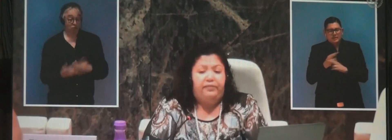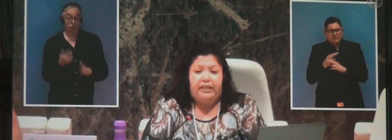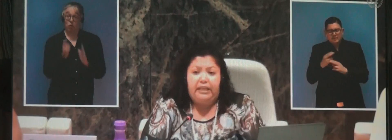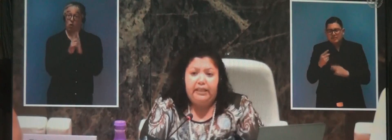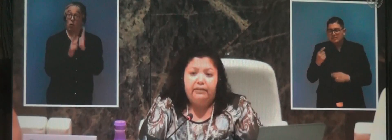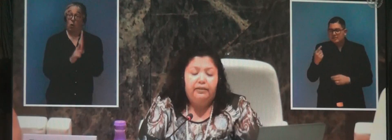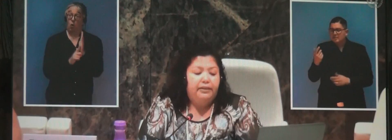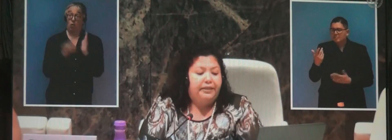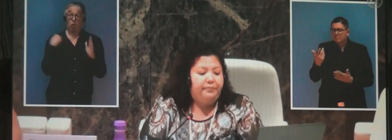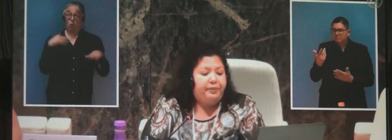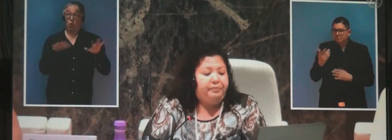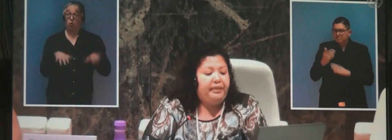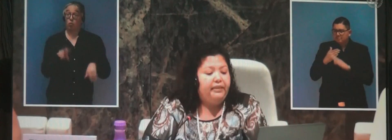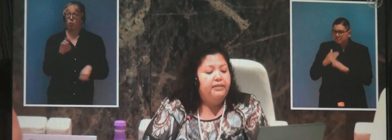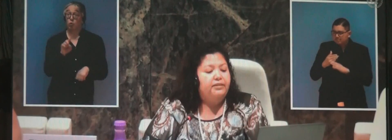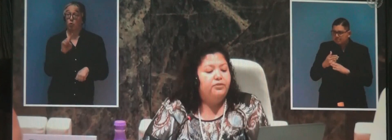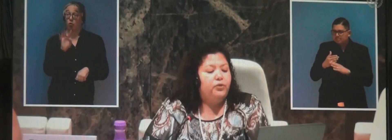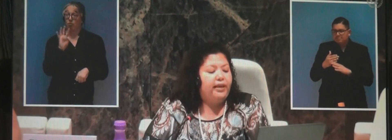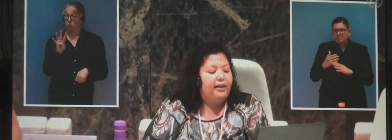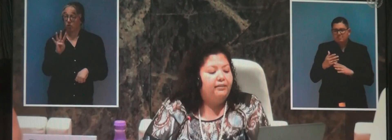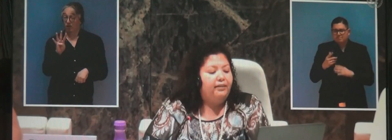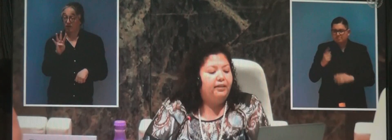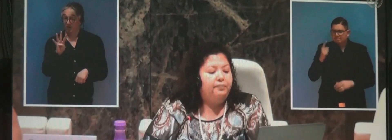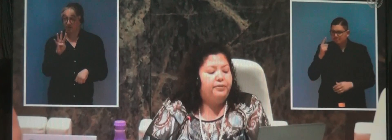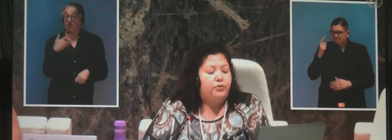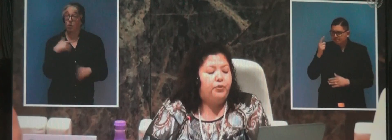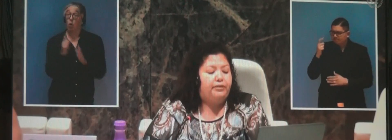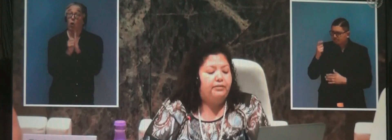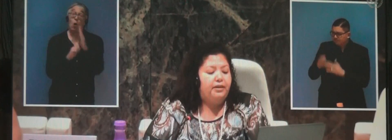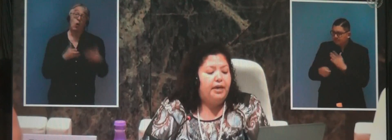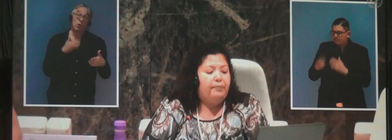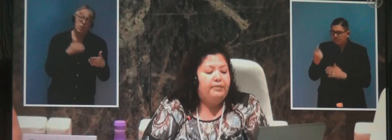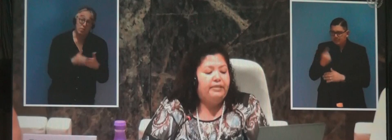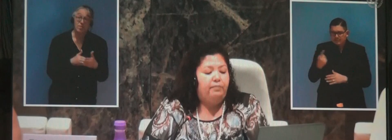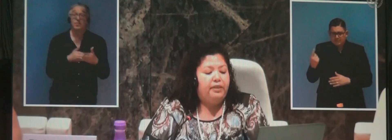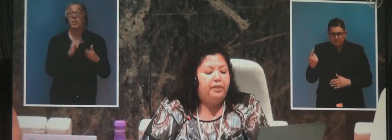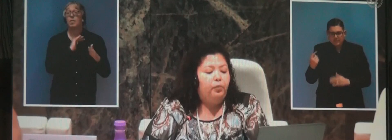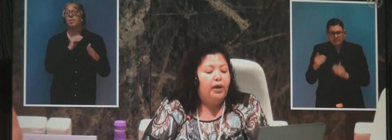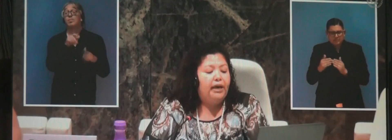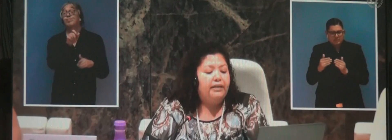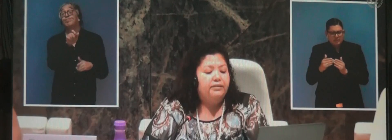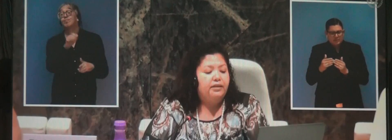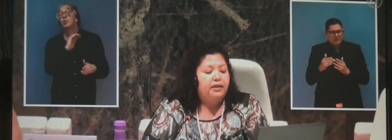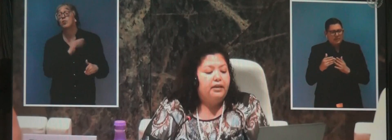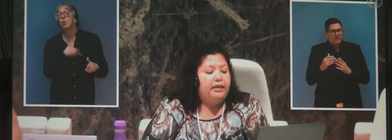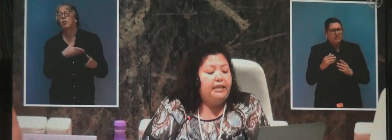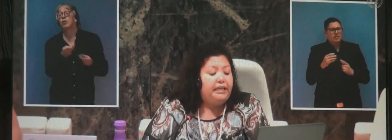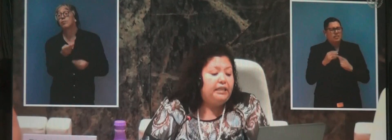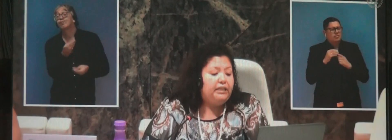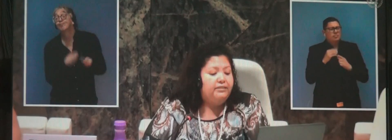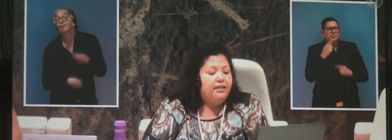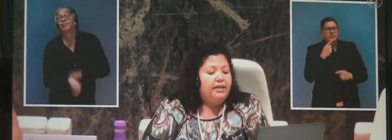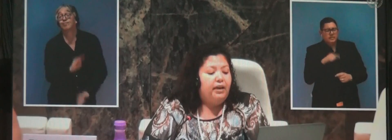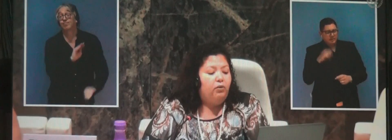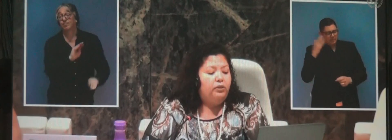para prevenir, reprimir y sancionar la trata de personas, especialmente mujeres y niñas, que contempla